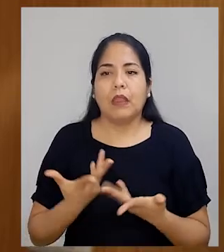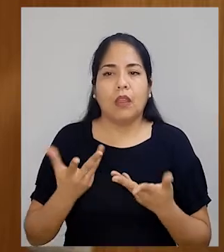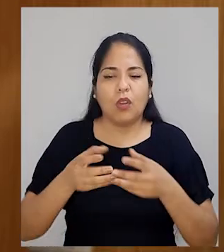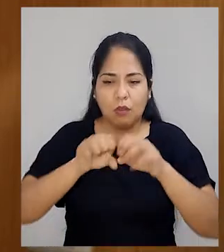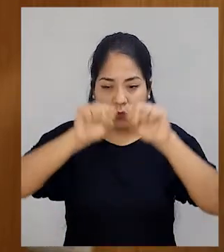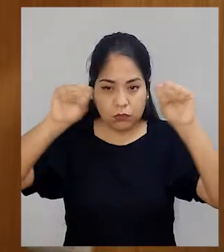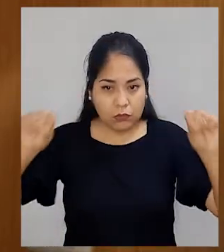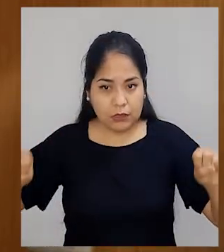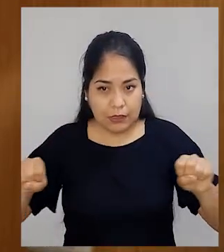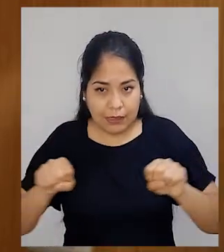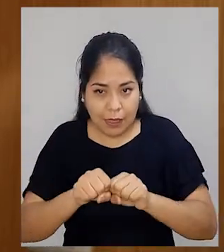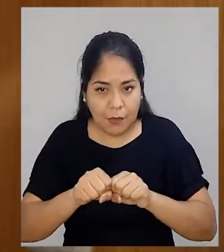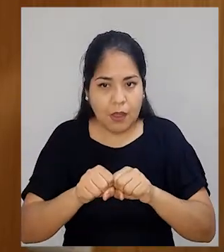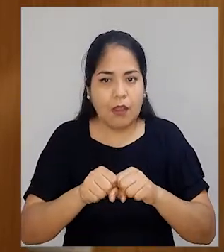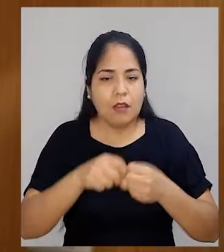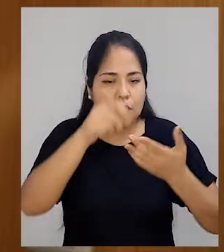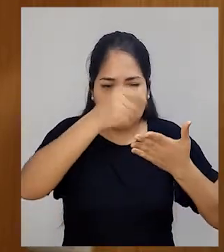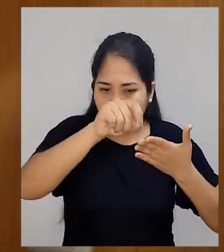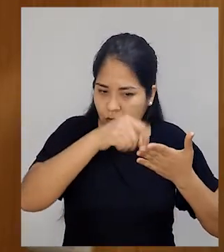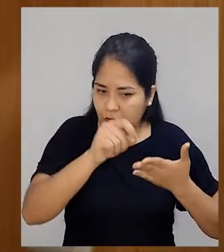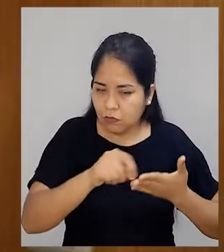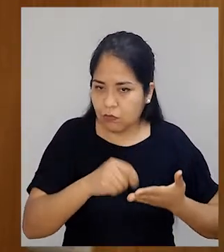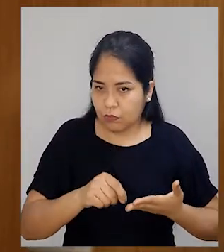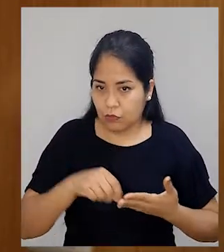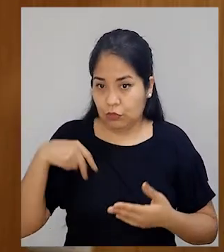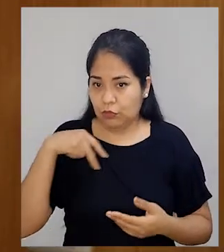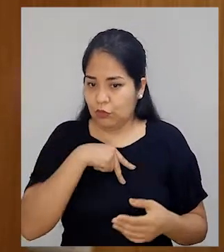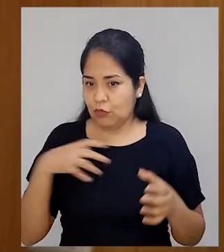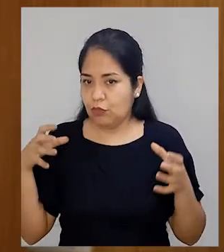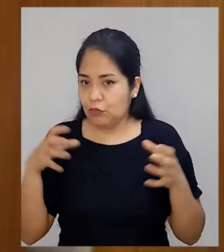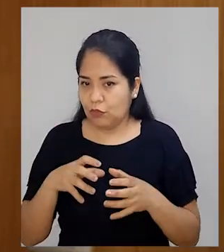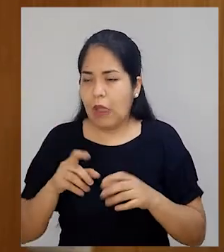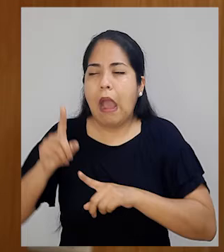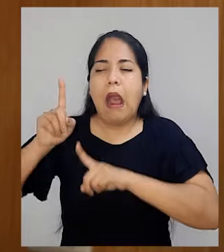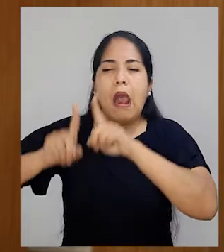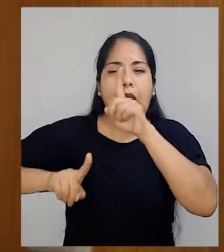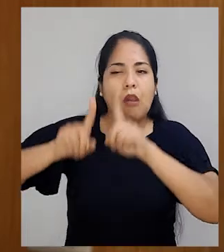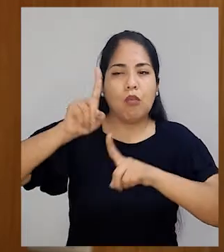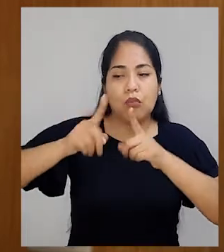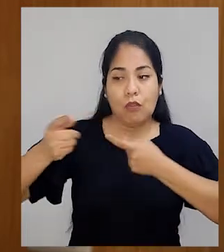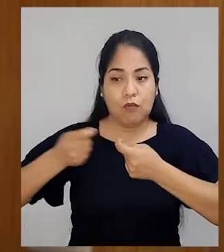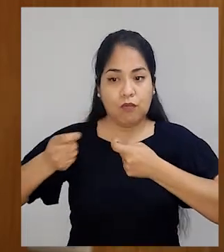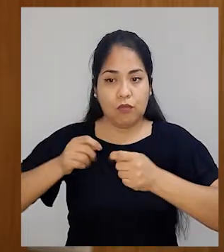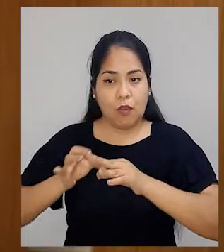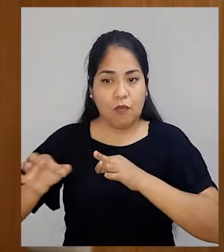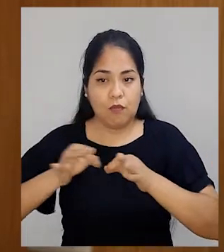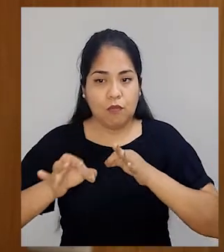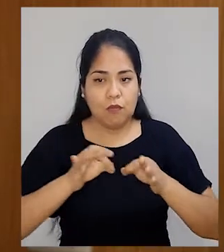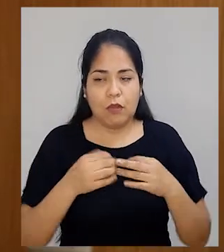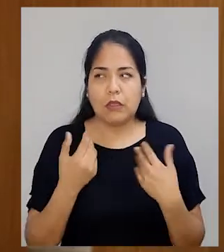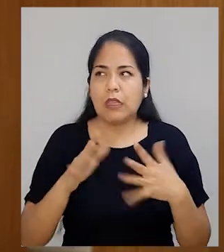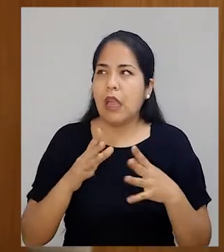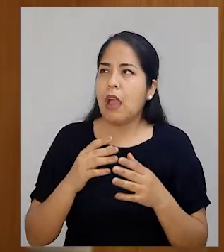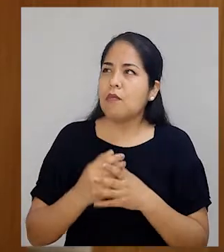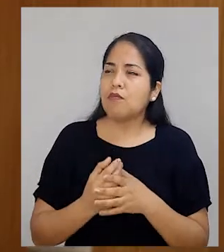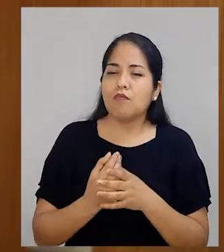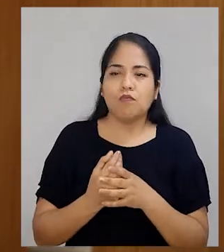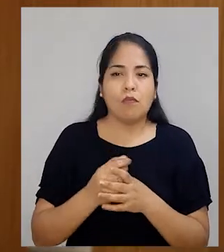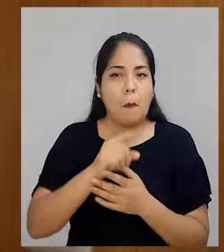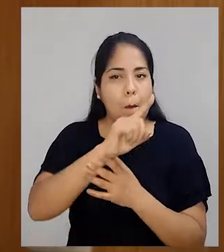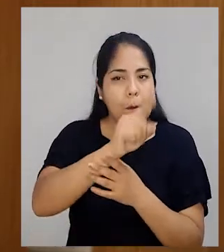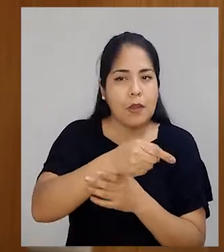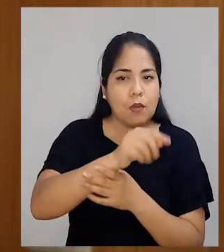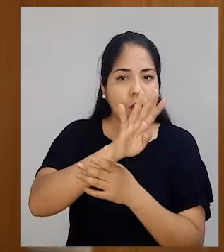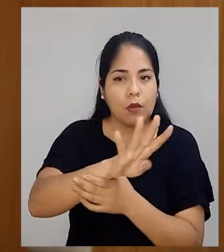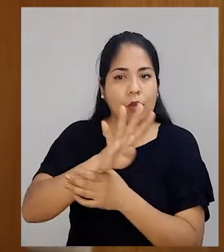Entonces, el sistema de inspección del trabajo en general, que incluye a SUNAFIL y a algunos gobiernos regionales, ha